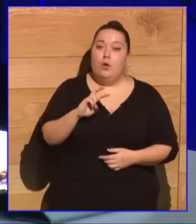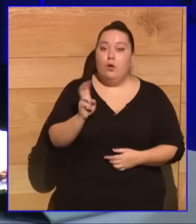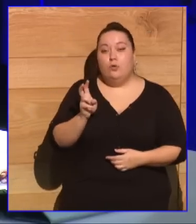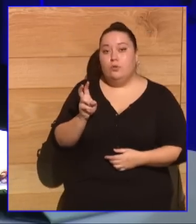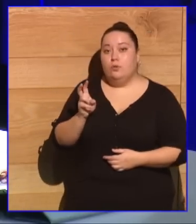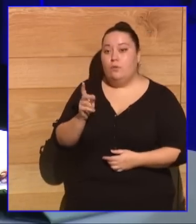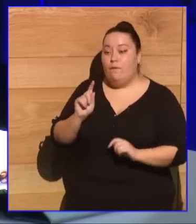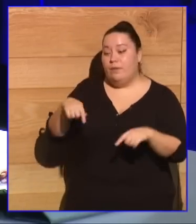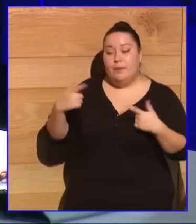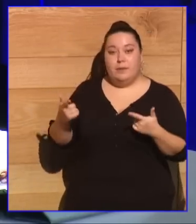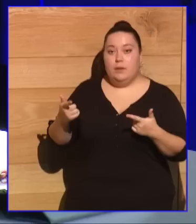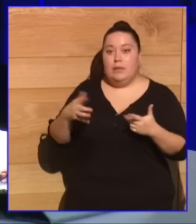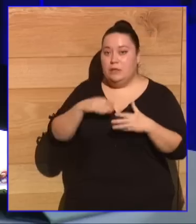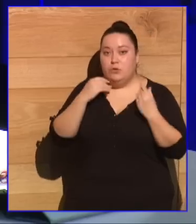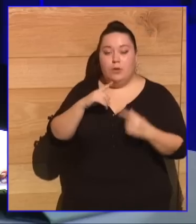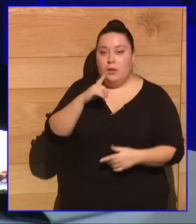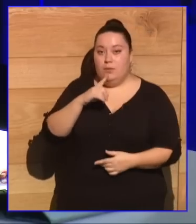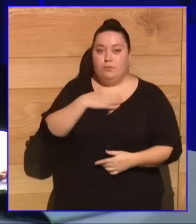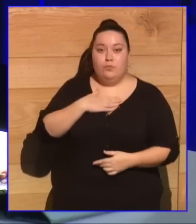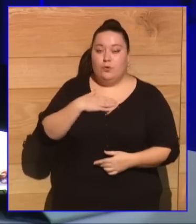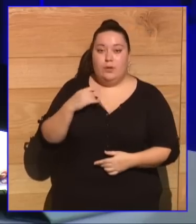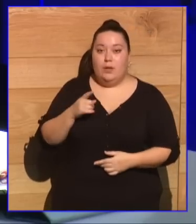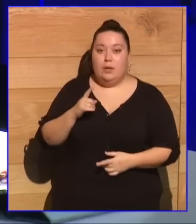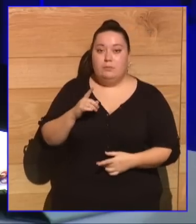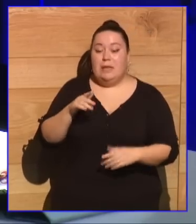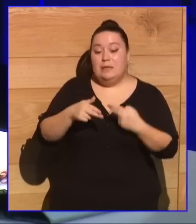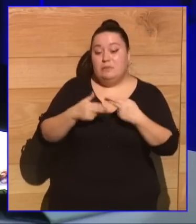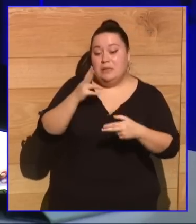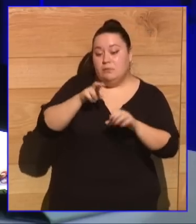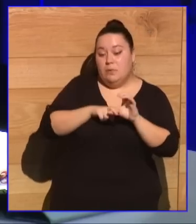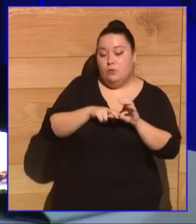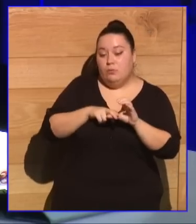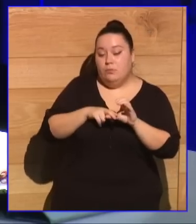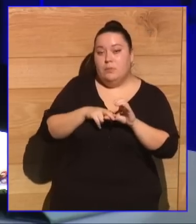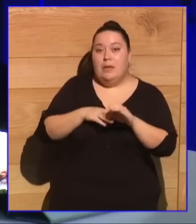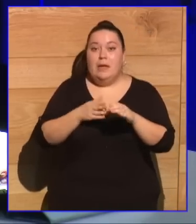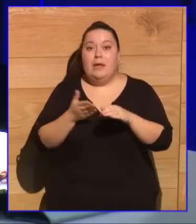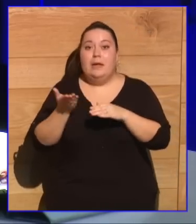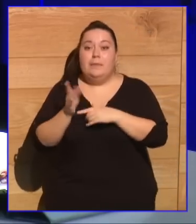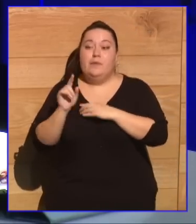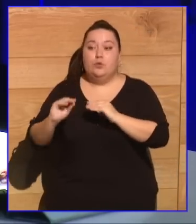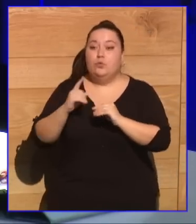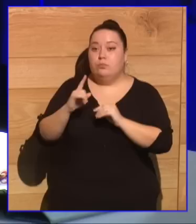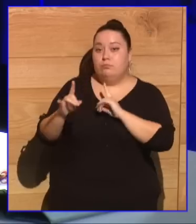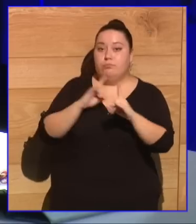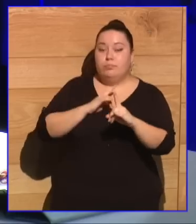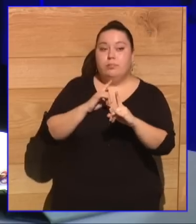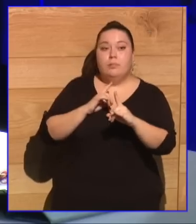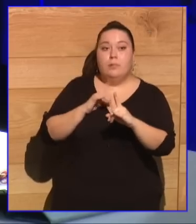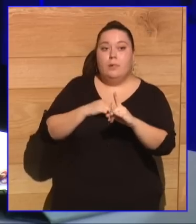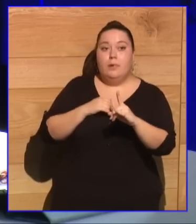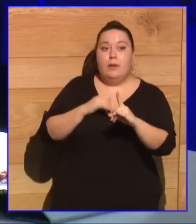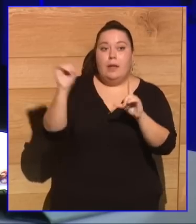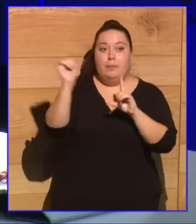inicialmente no quería hacer la historia. Cuando le llamó, estaba en un taxi, le llamó su representante y le ofreció la